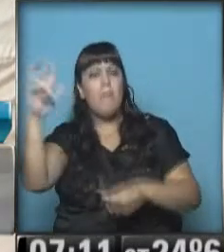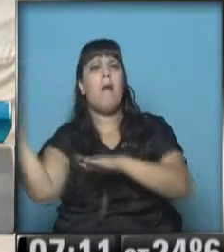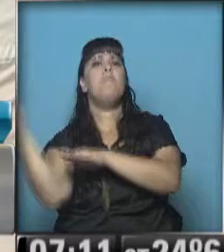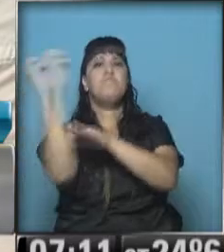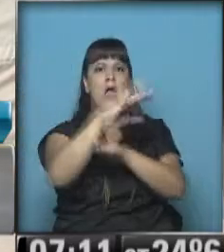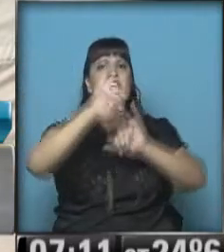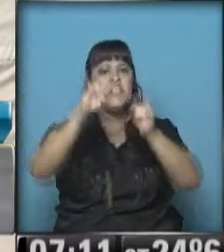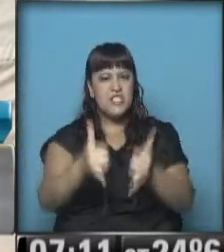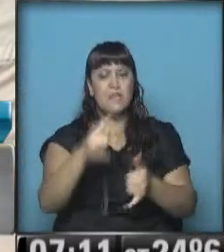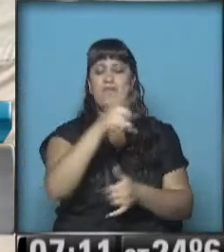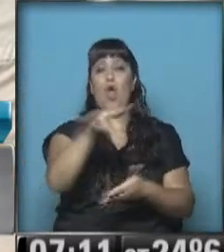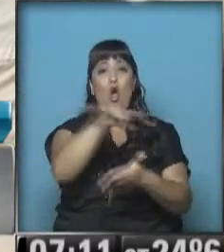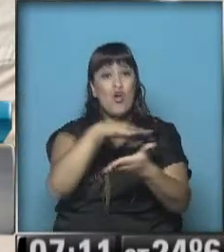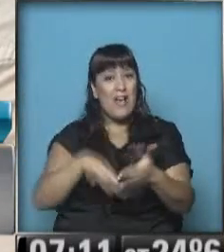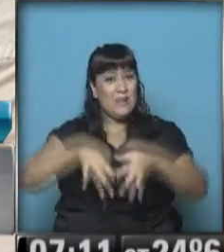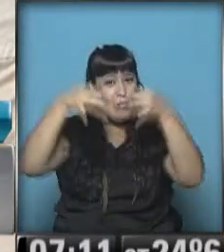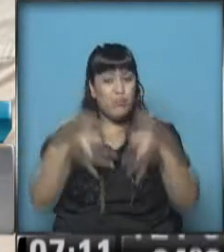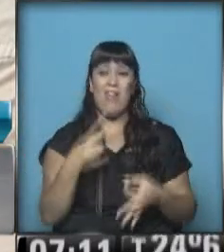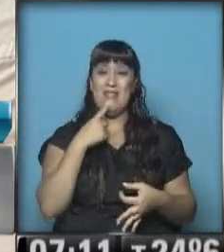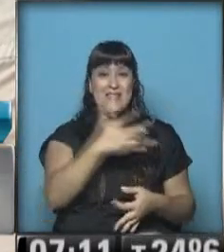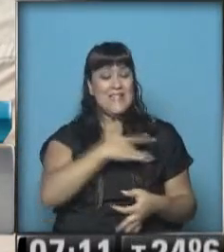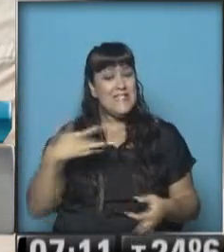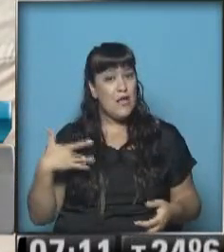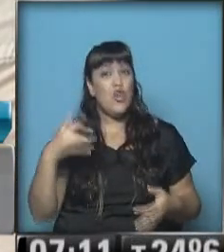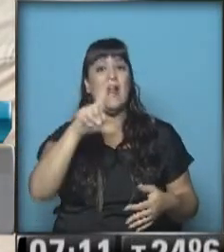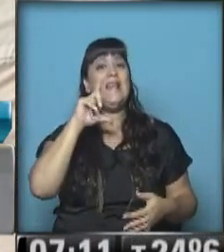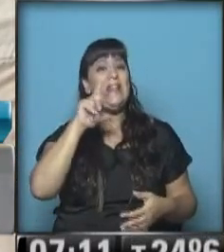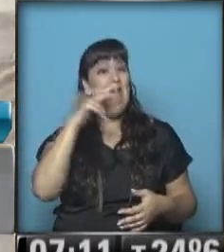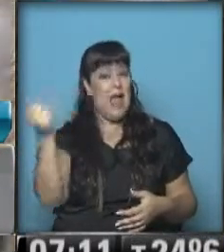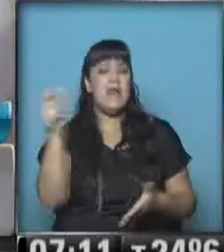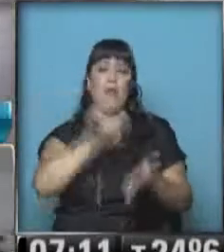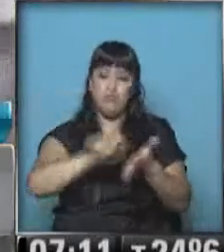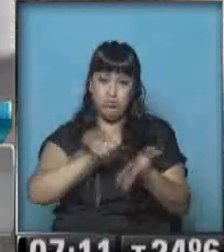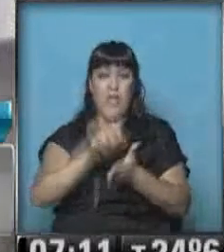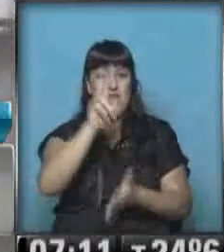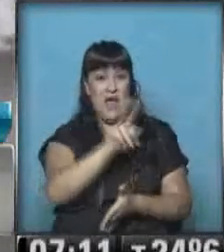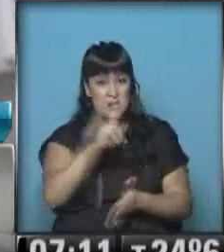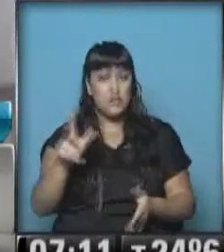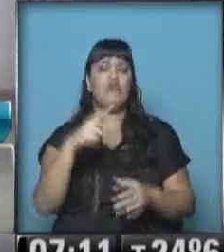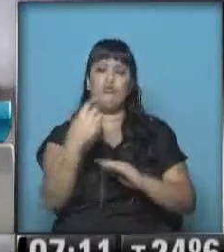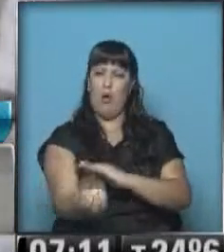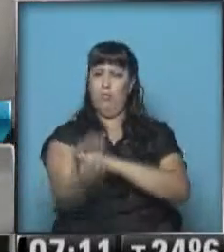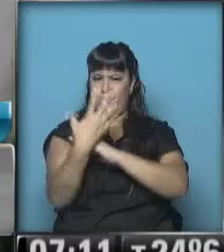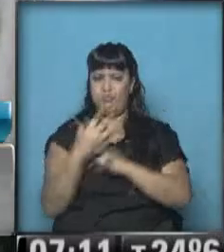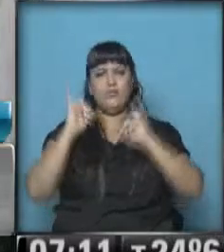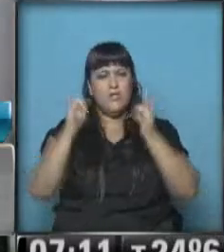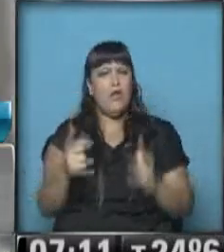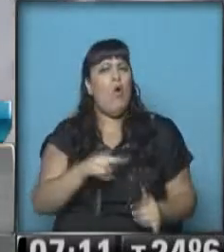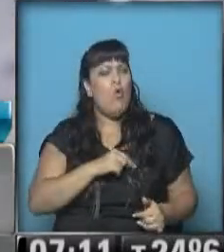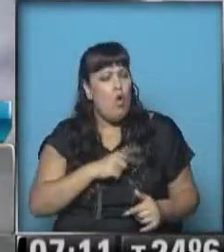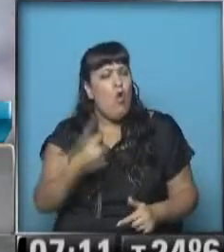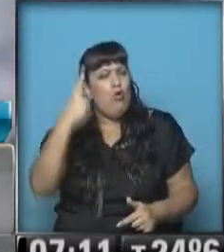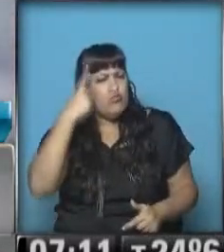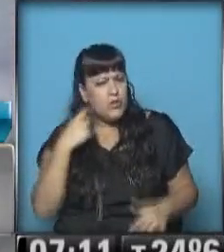ella. Textualmente, Lourdes, señora Liliana Montenegro, le escribe el Papa Francisco, recibí su correo, quedé muy dolorido y